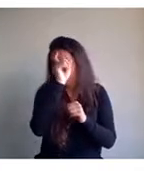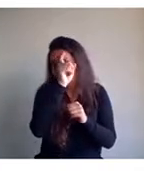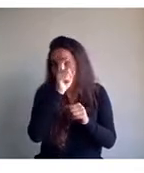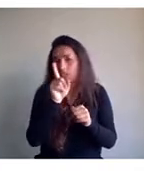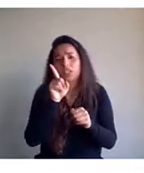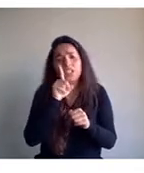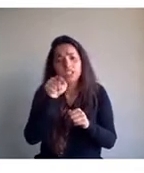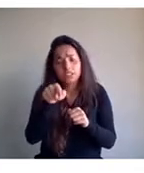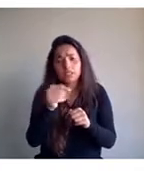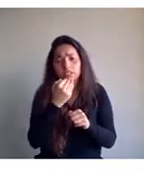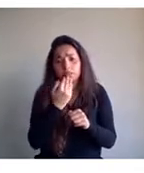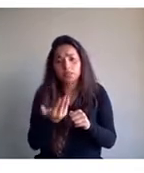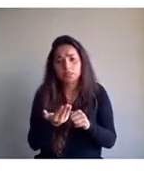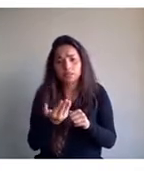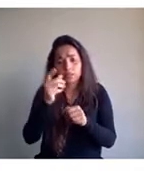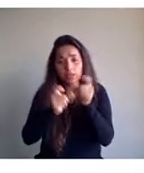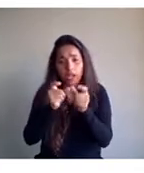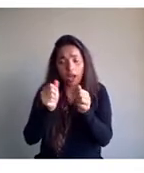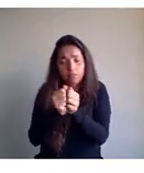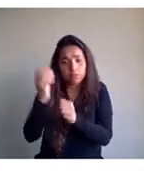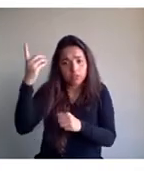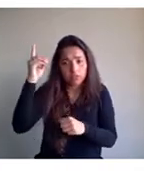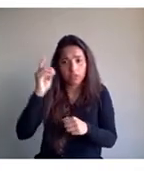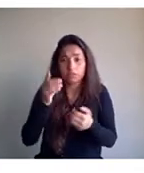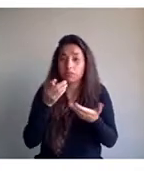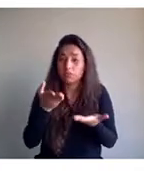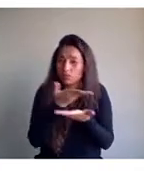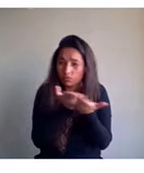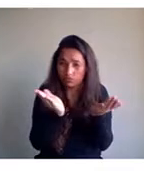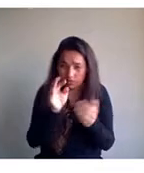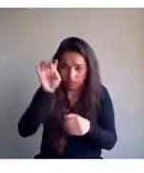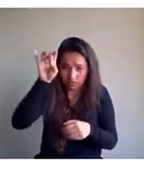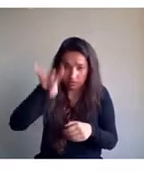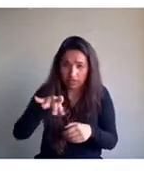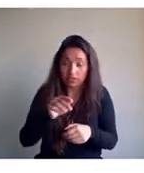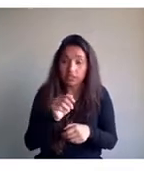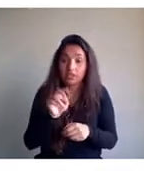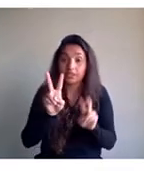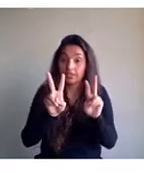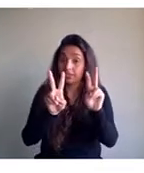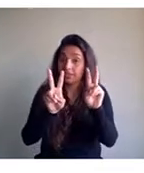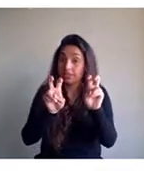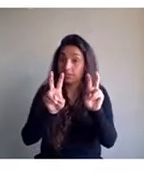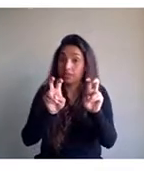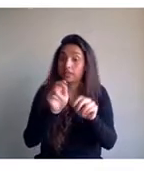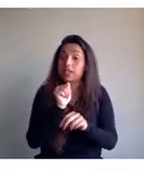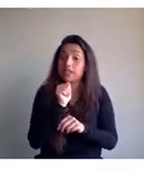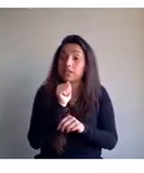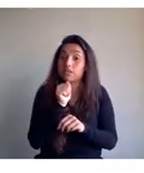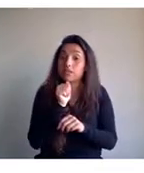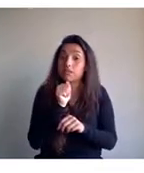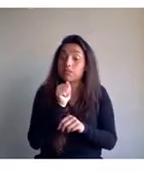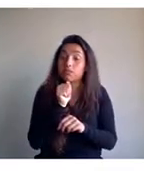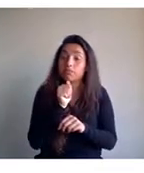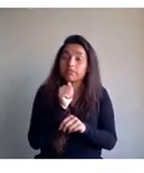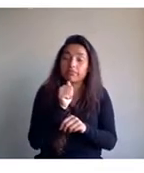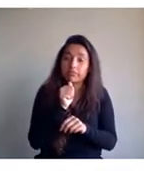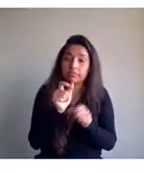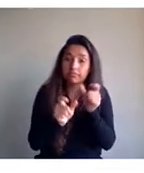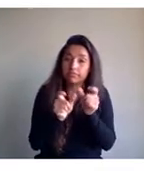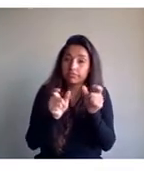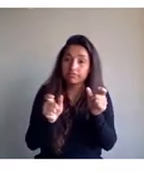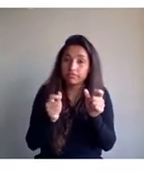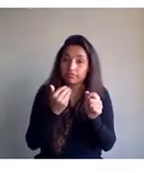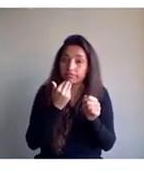pobreza precisamente se da un gran riesgo de discapacidad y la discapacidad también genera pobreza la